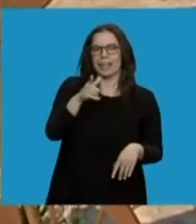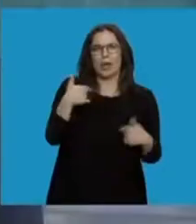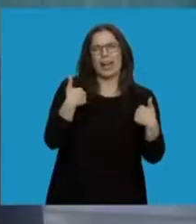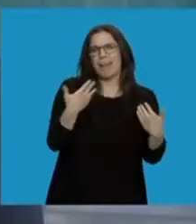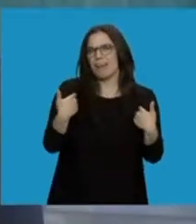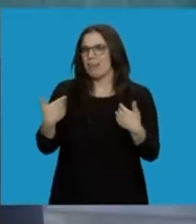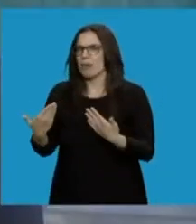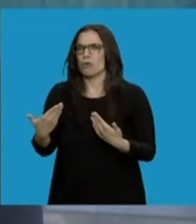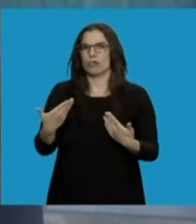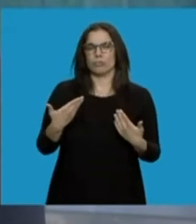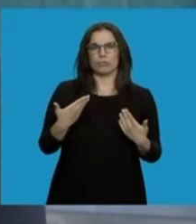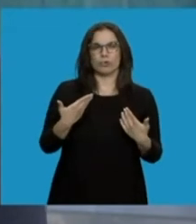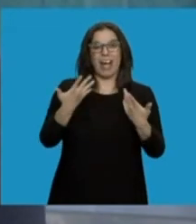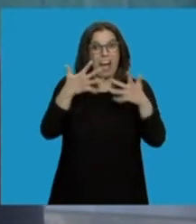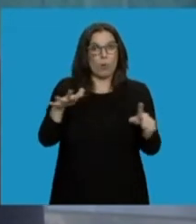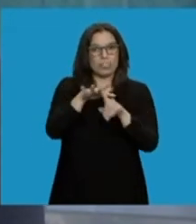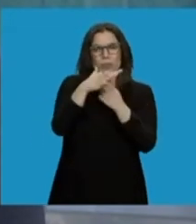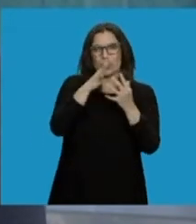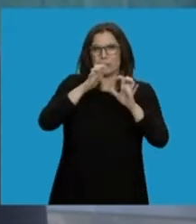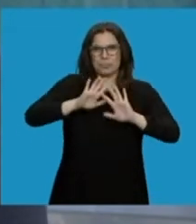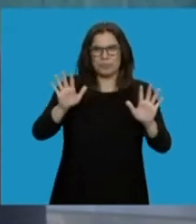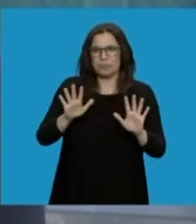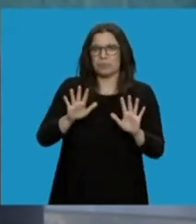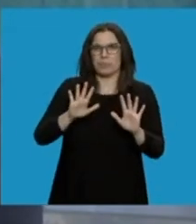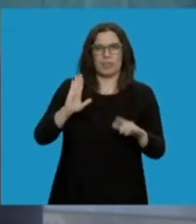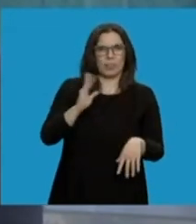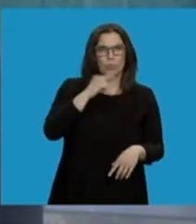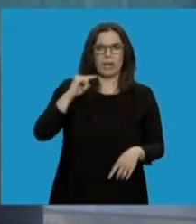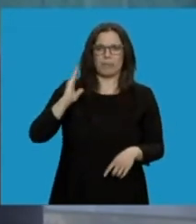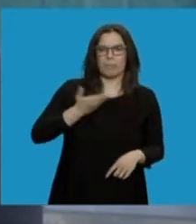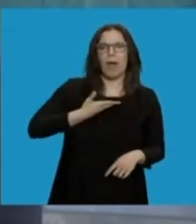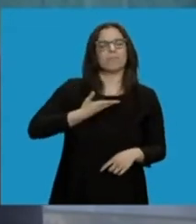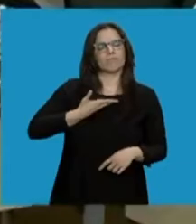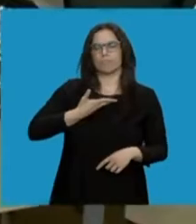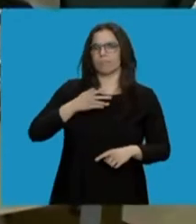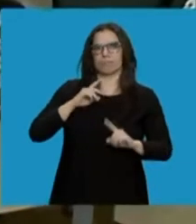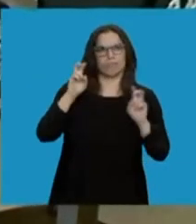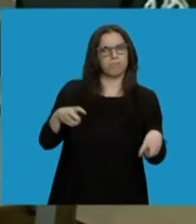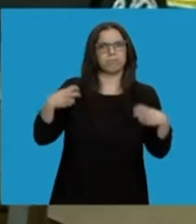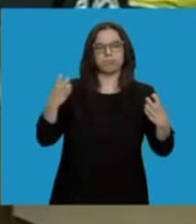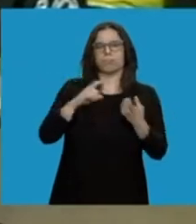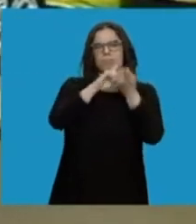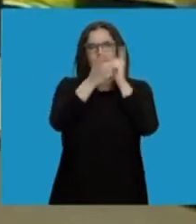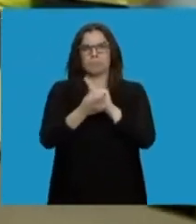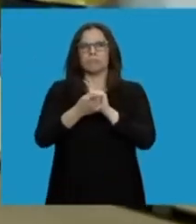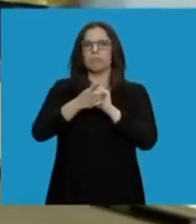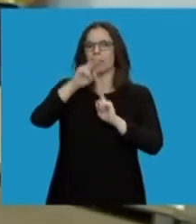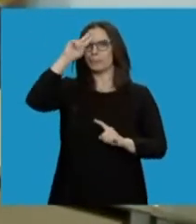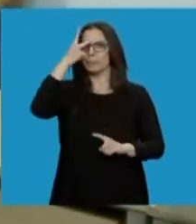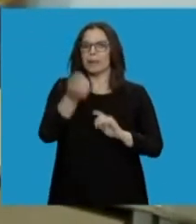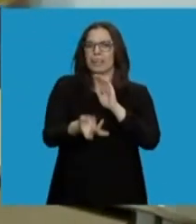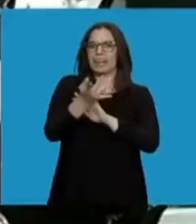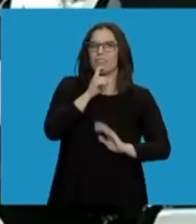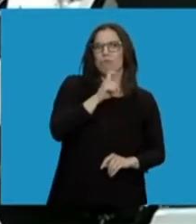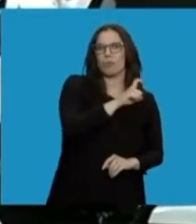por su parte de que, a pesar de toda la tragedia que han vivido, sean capaces de darle la vuelta para crear una fundación,